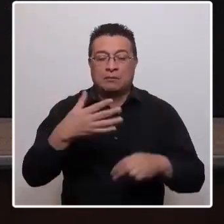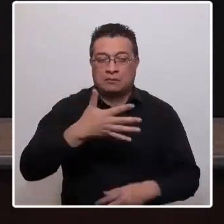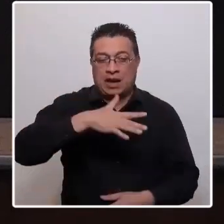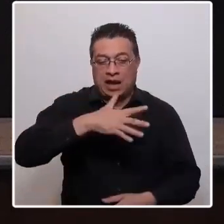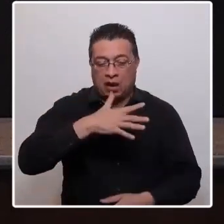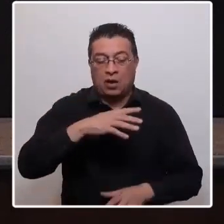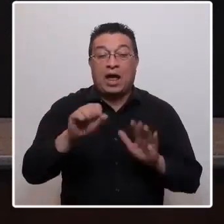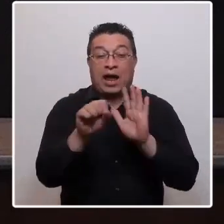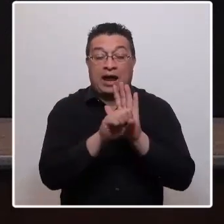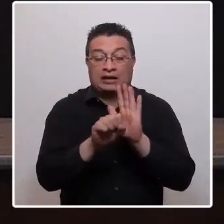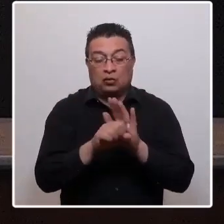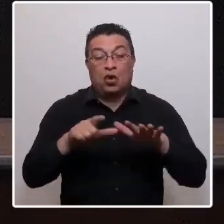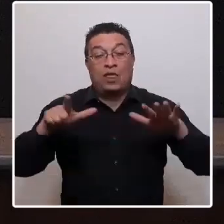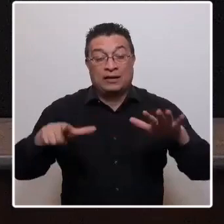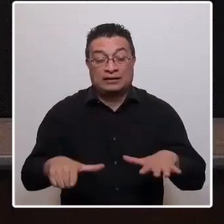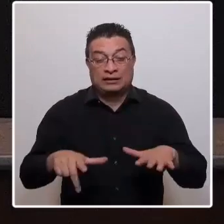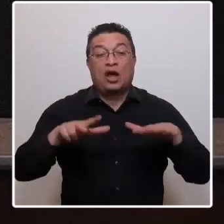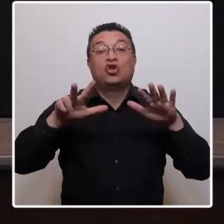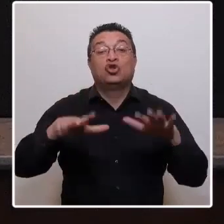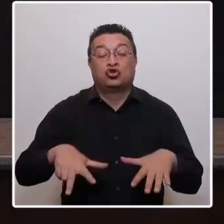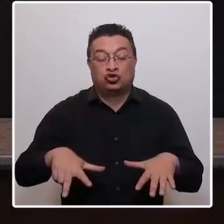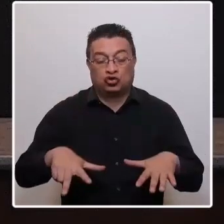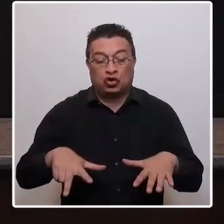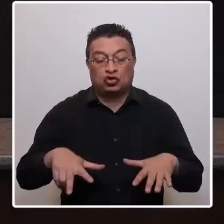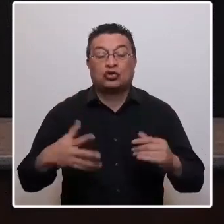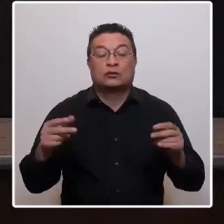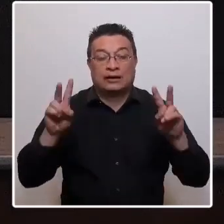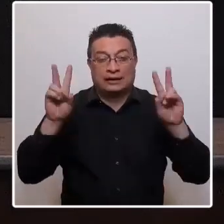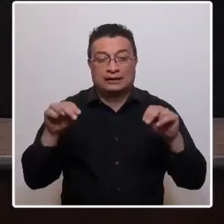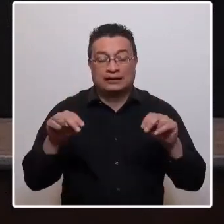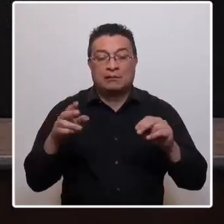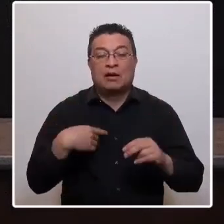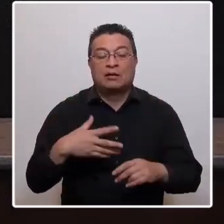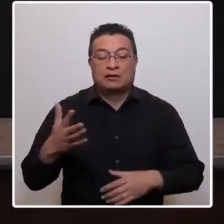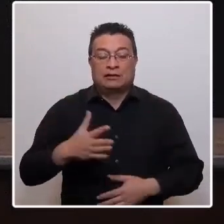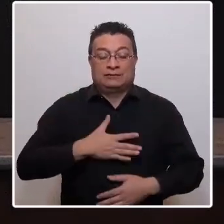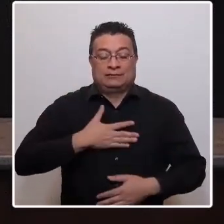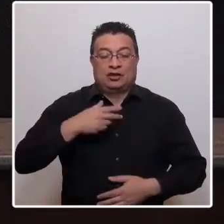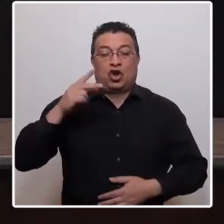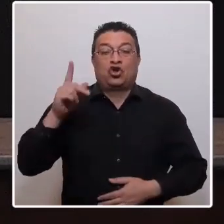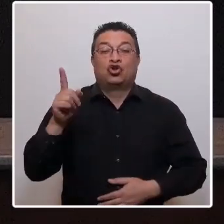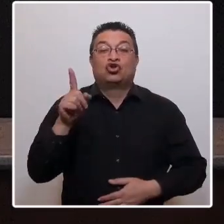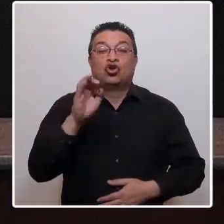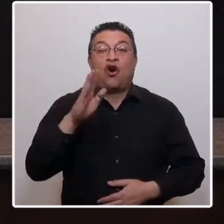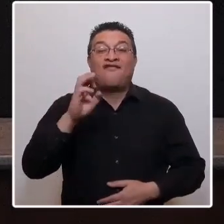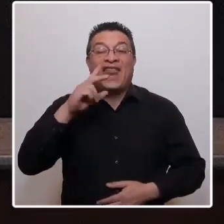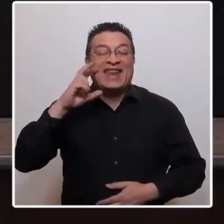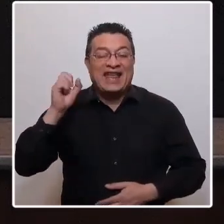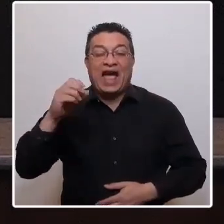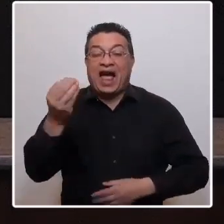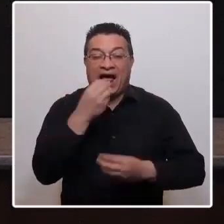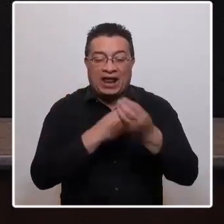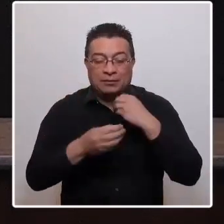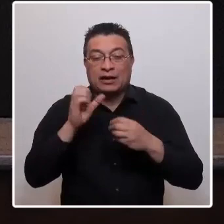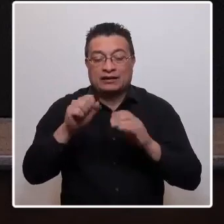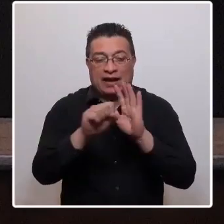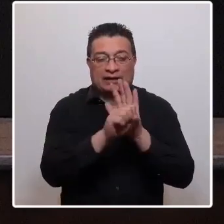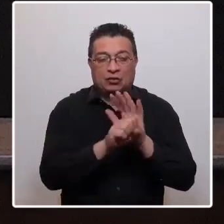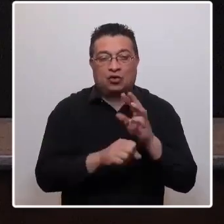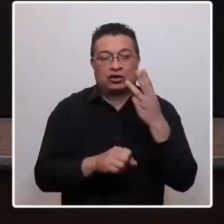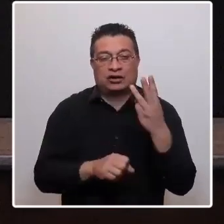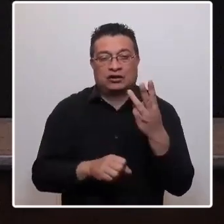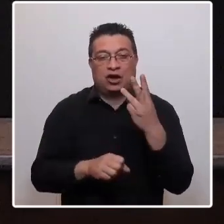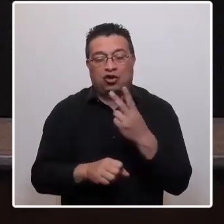al artículo 17 y 18 referidos a la soberanía alimentaria y a los artículos 32,